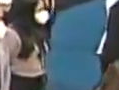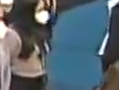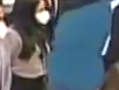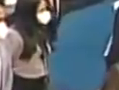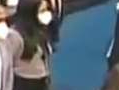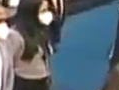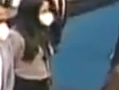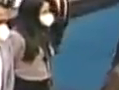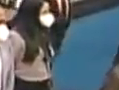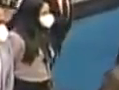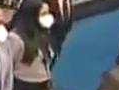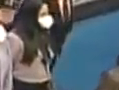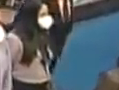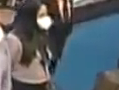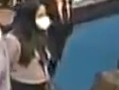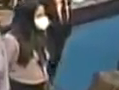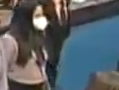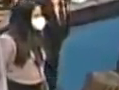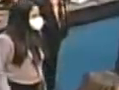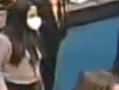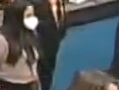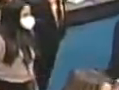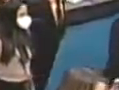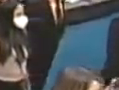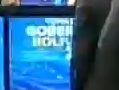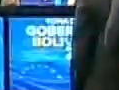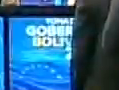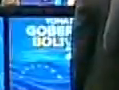Himno del Estado Bolivariano de Miranda.